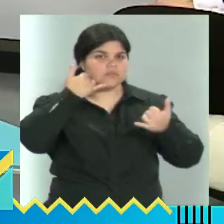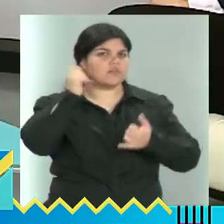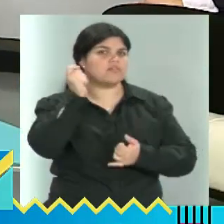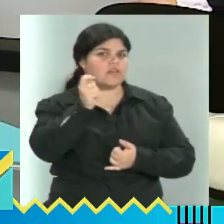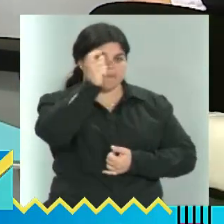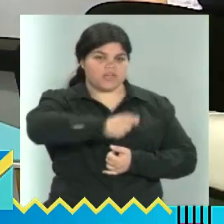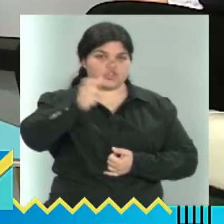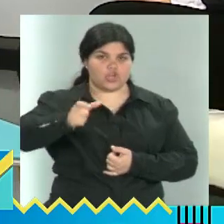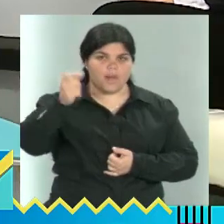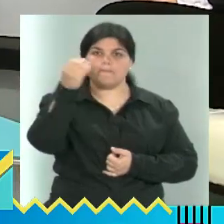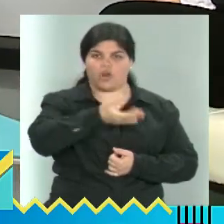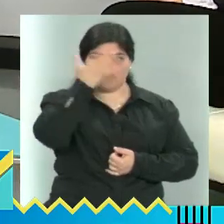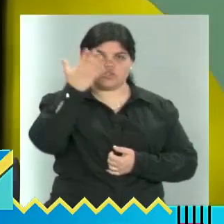profesionales.